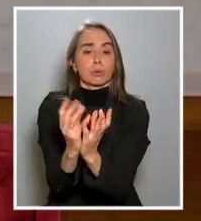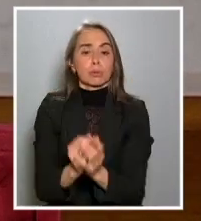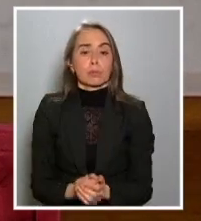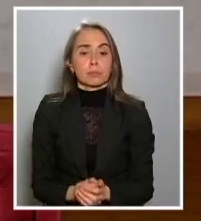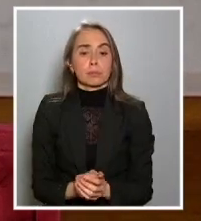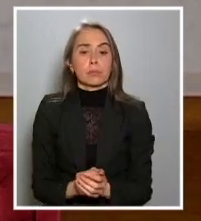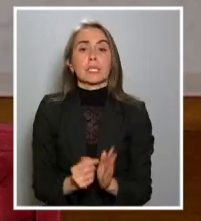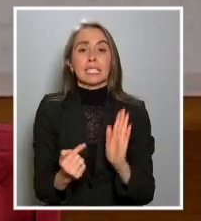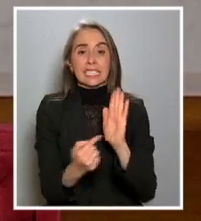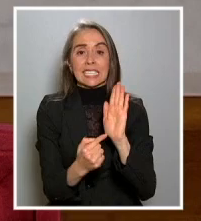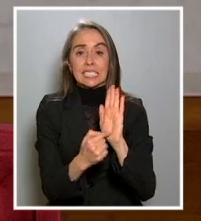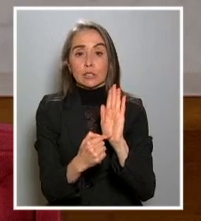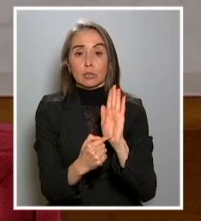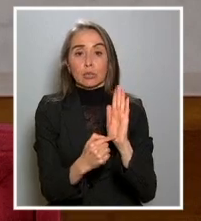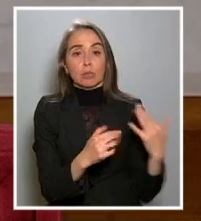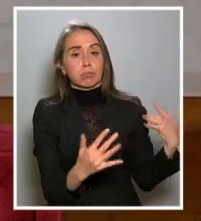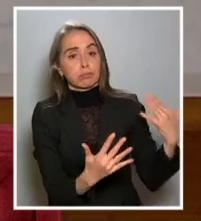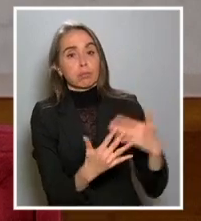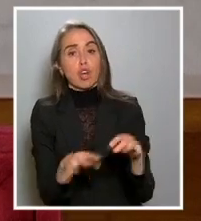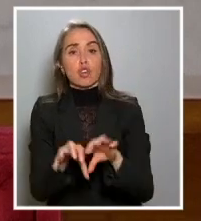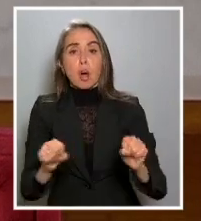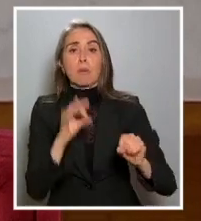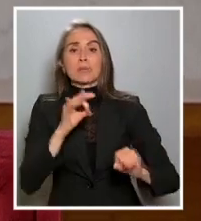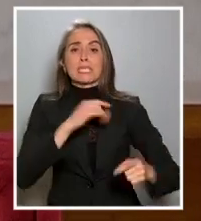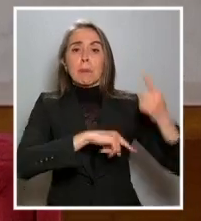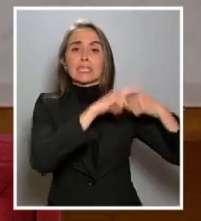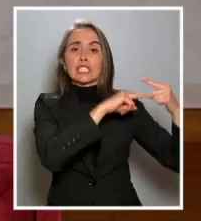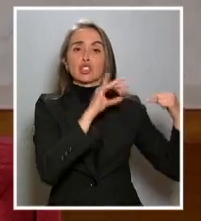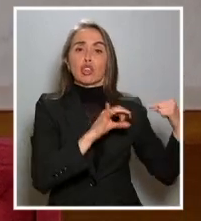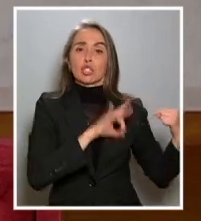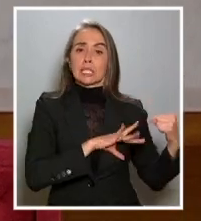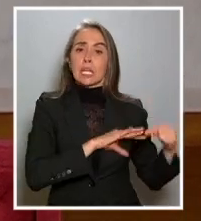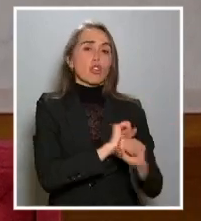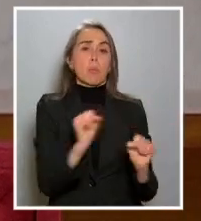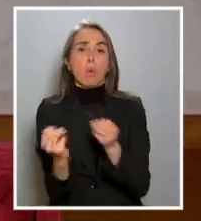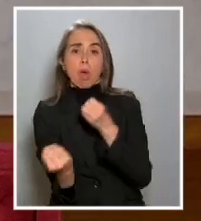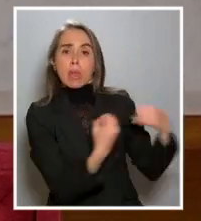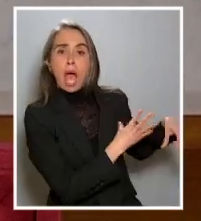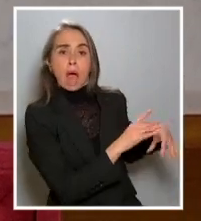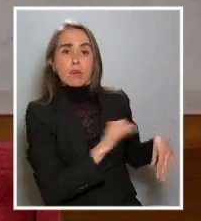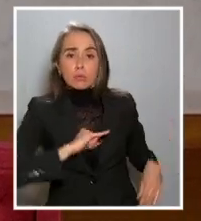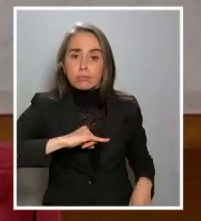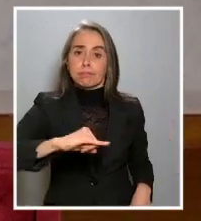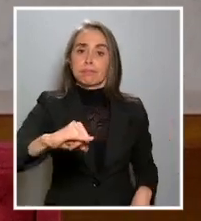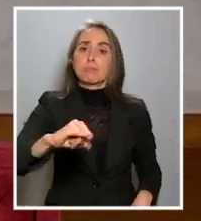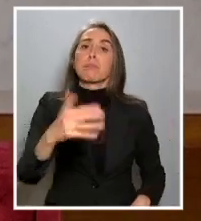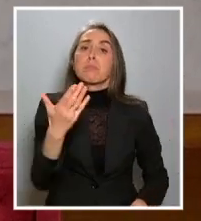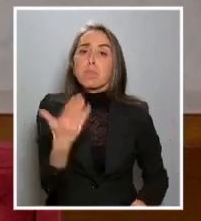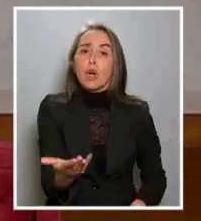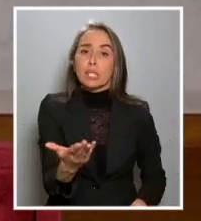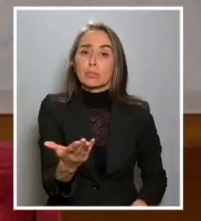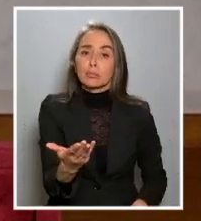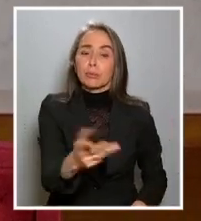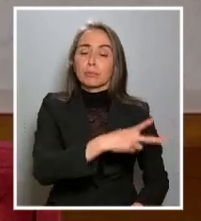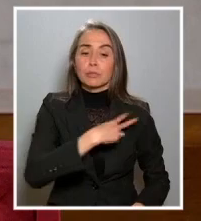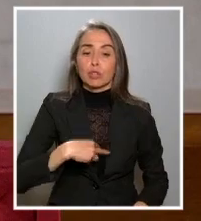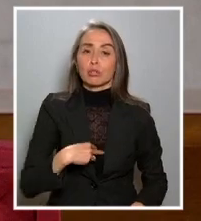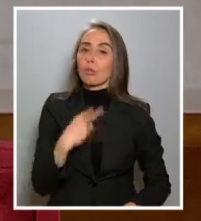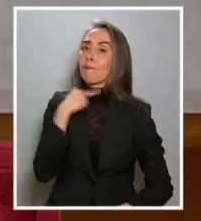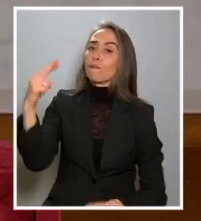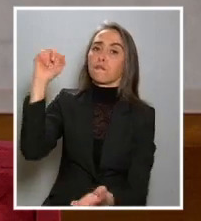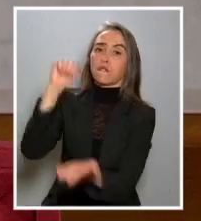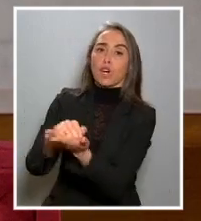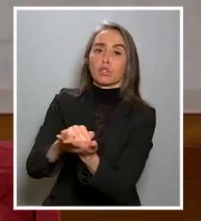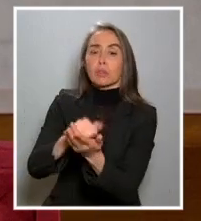Esto ha dado lugar a un compromiso histórico que no podemos abandonar. Por eso, hemos alzado la voz